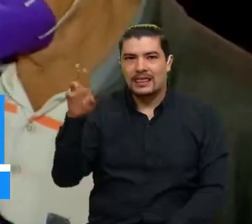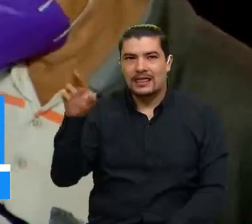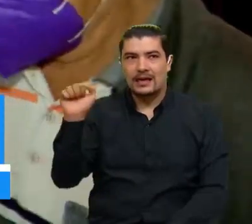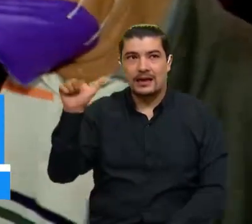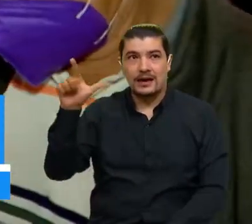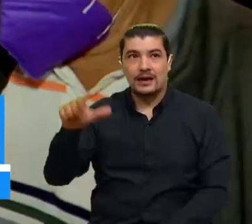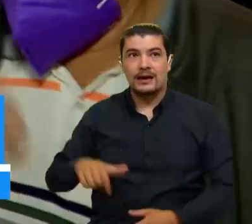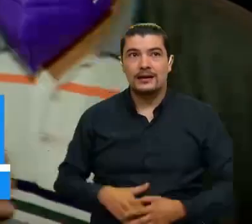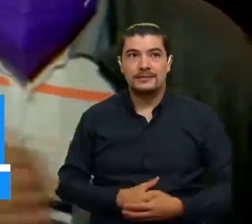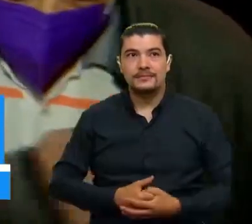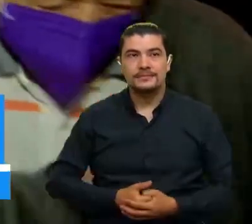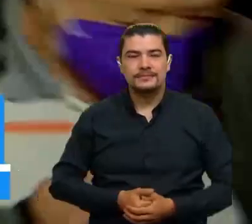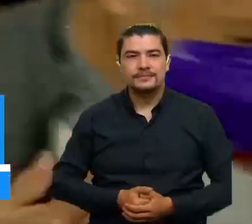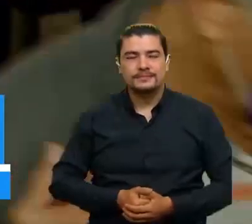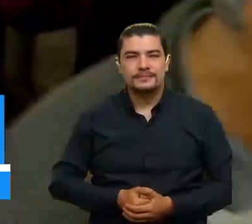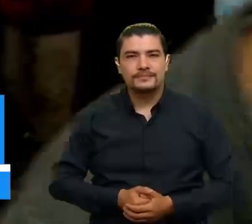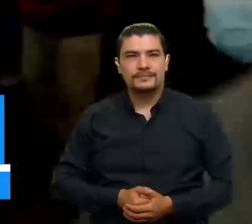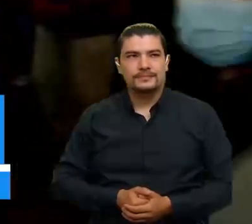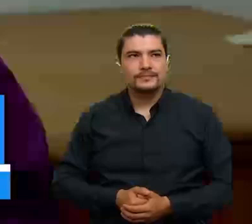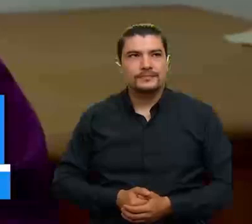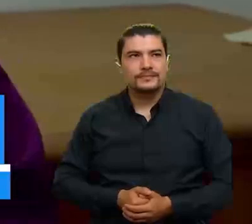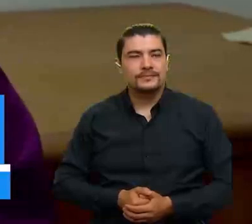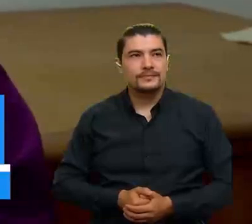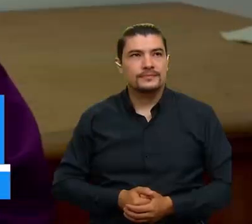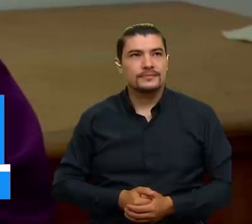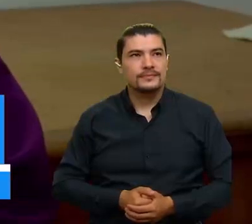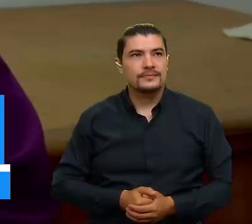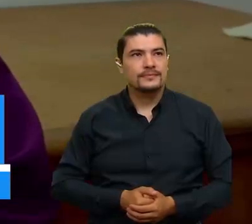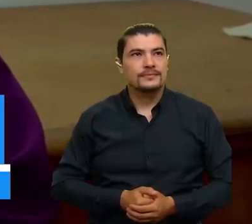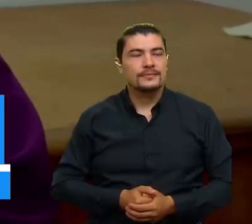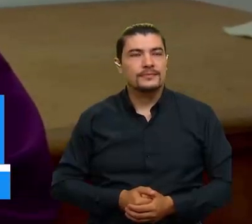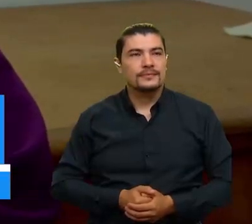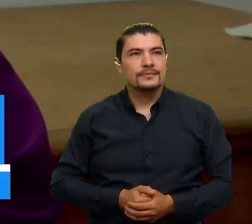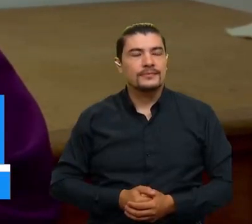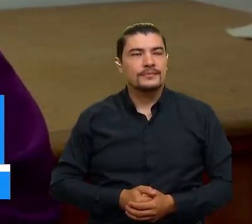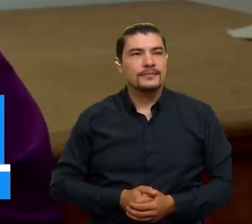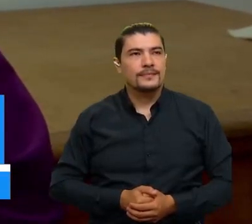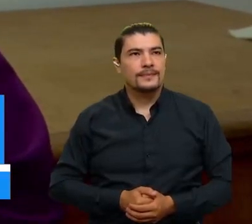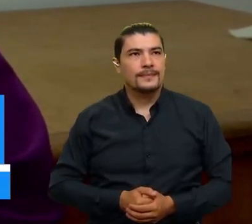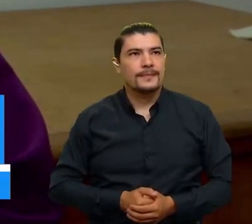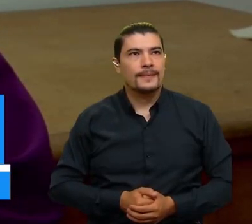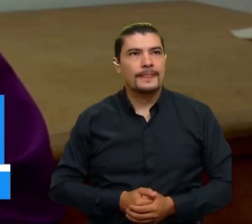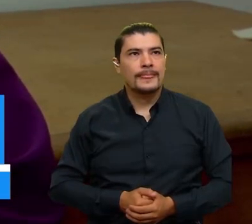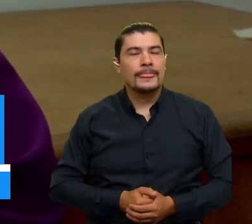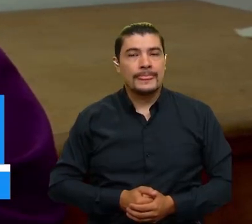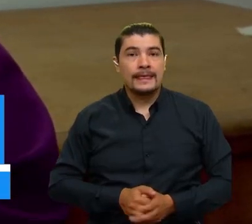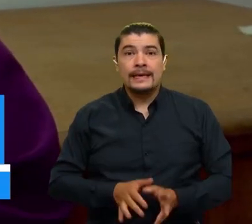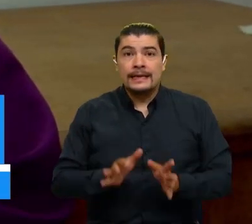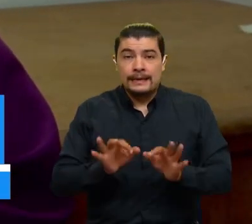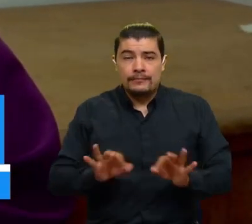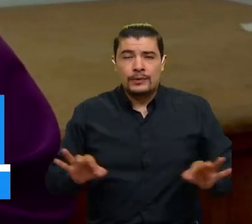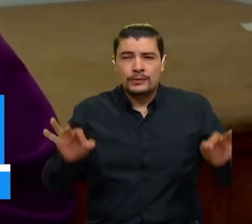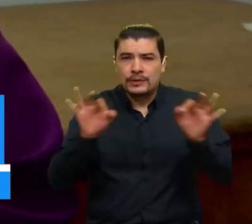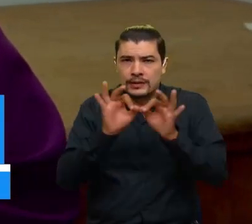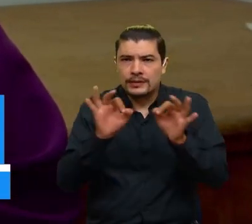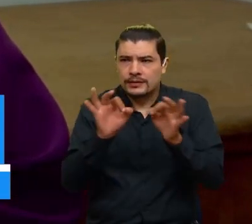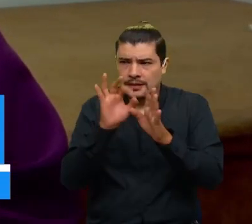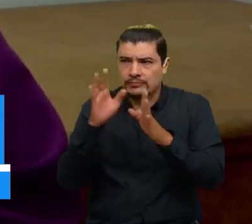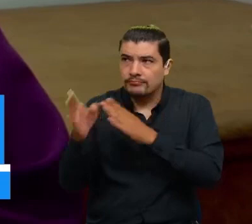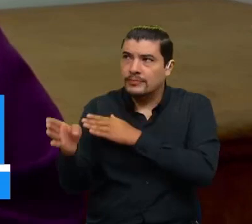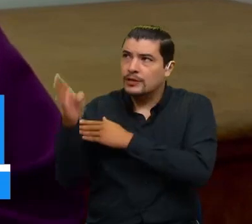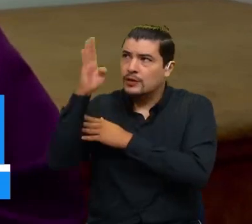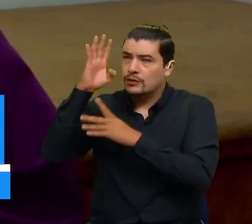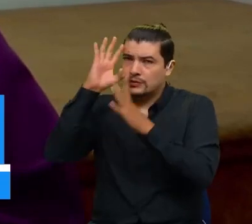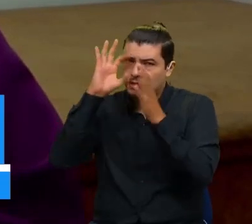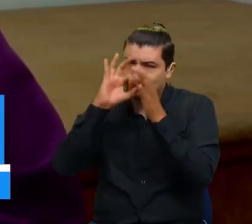en el Evangelio. Y para nosotros precisamente es volver a revivir esa fe en el Señor, en quien dio la vida